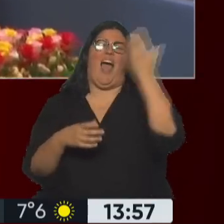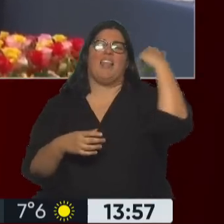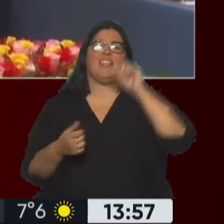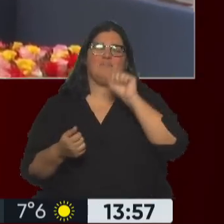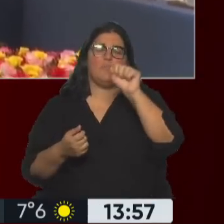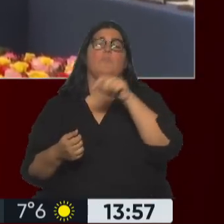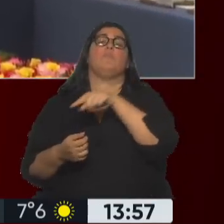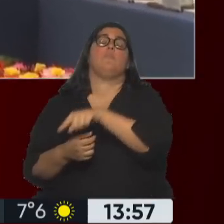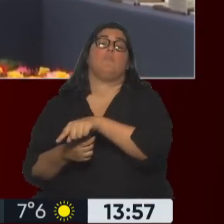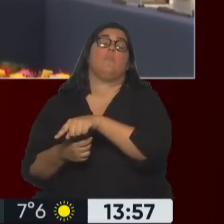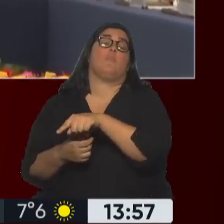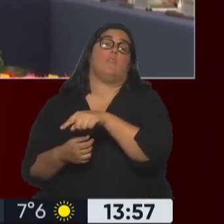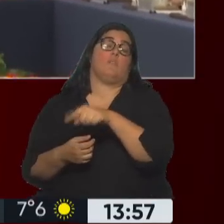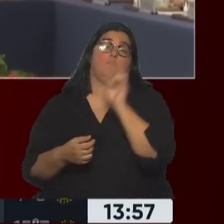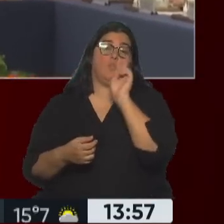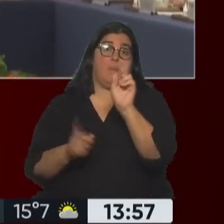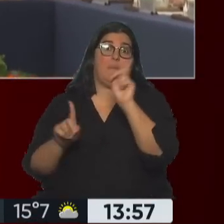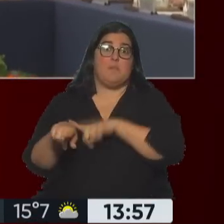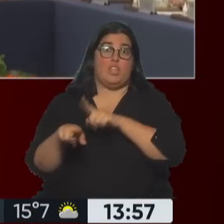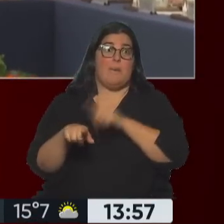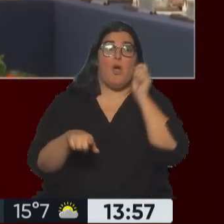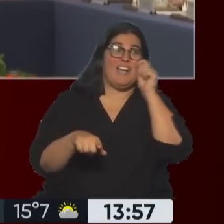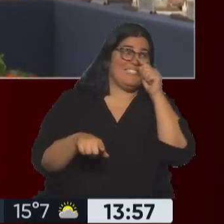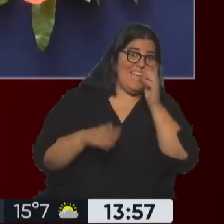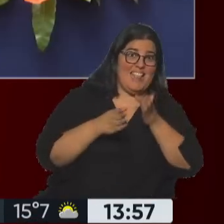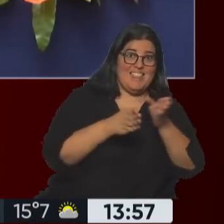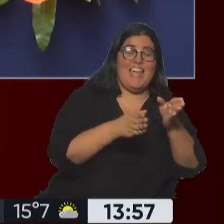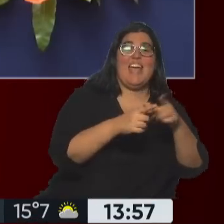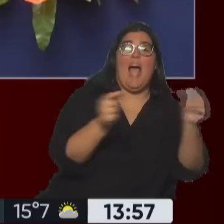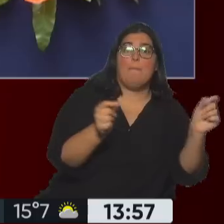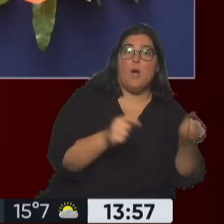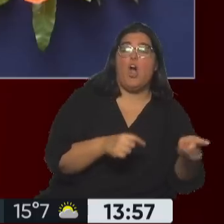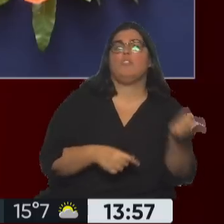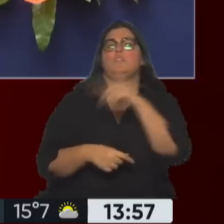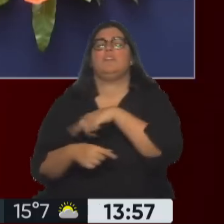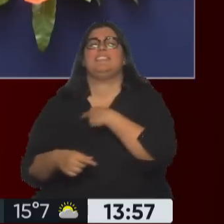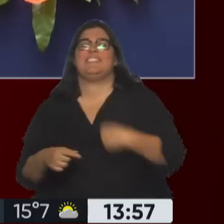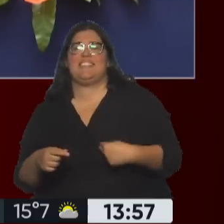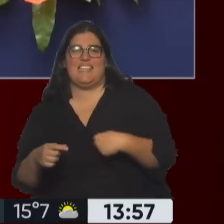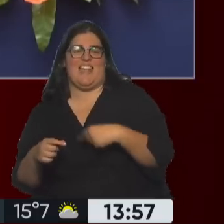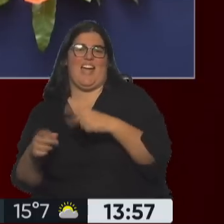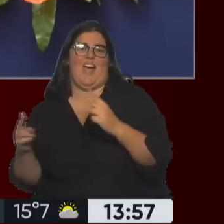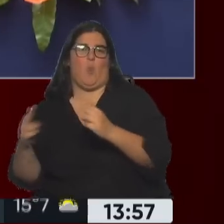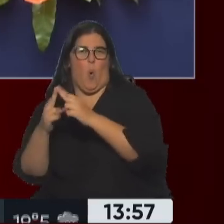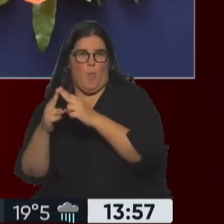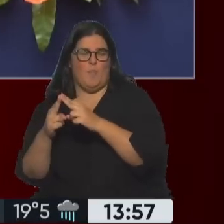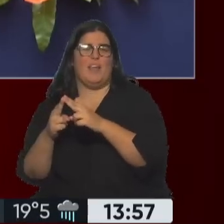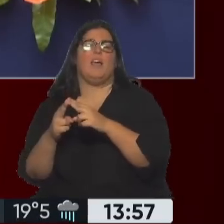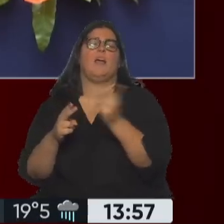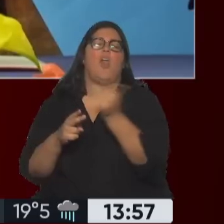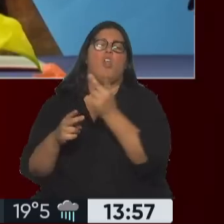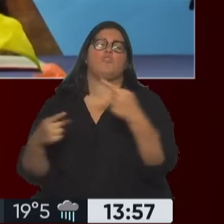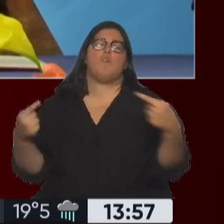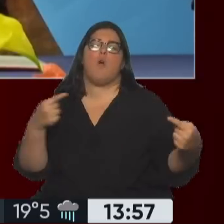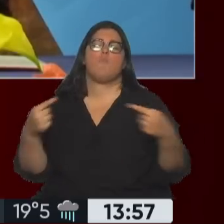ve, lo decíamos, ¿no?, se dan paralelo al G7, digamos, esta pelea, si se quiere, por quién domina ciertas